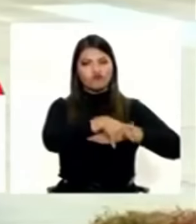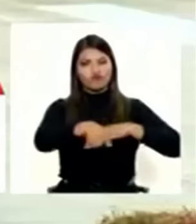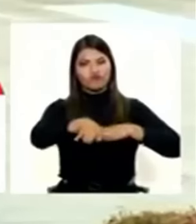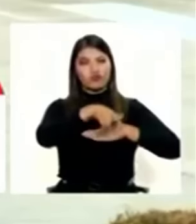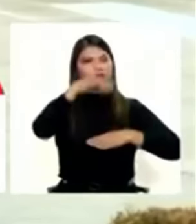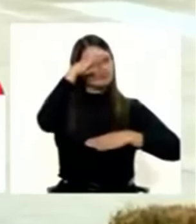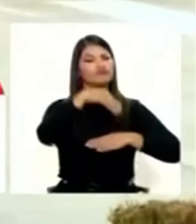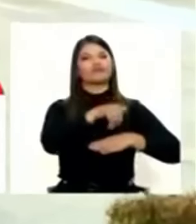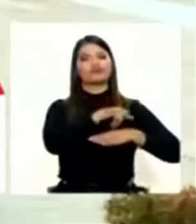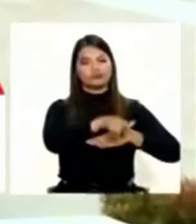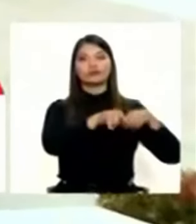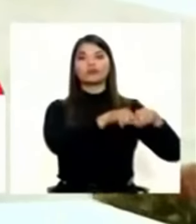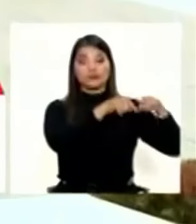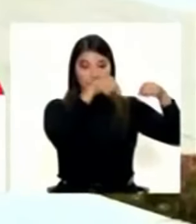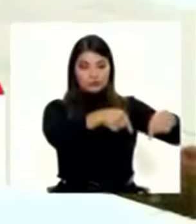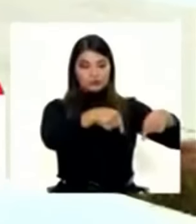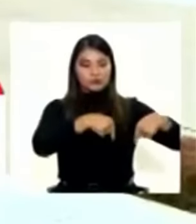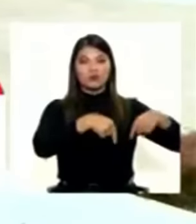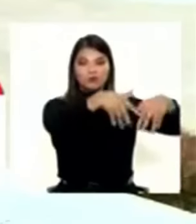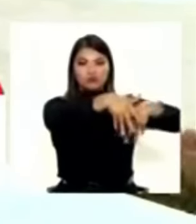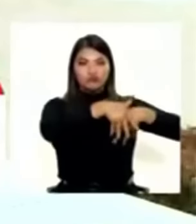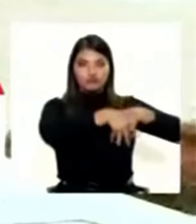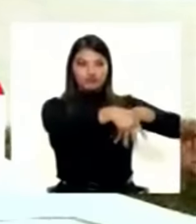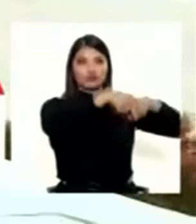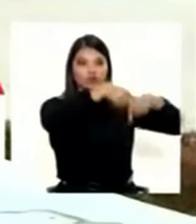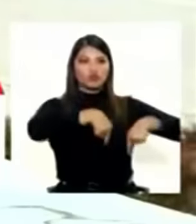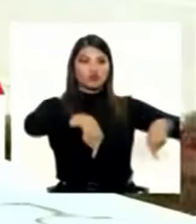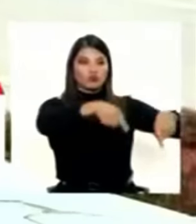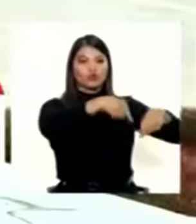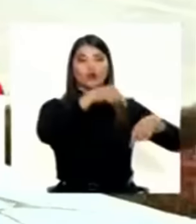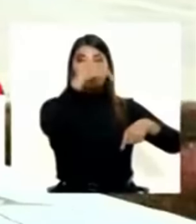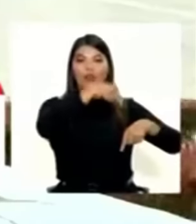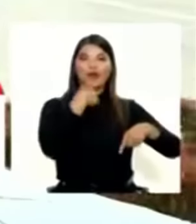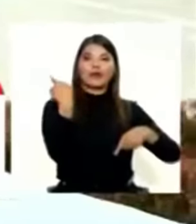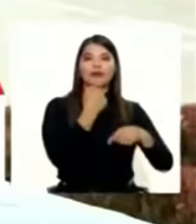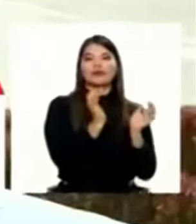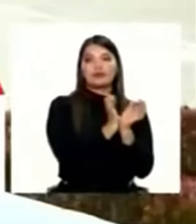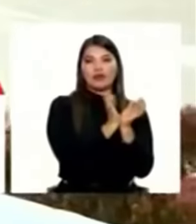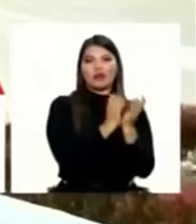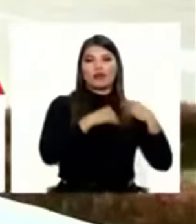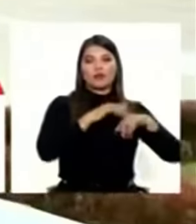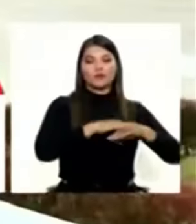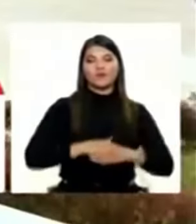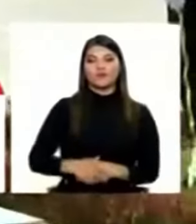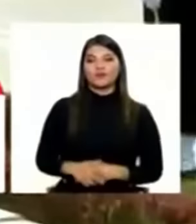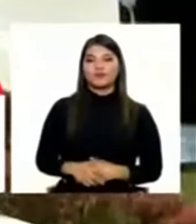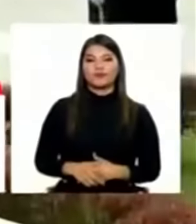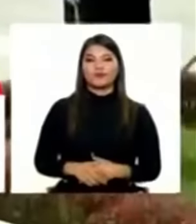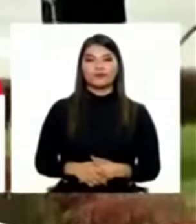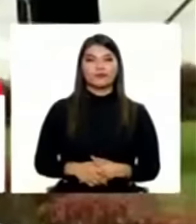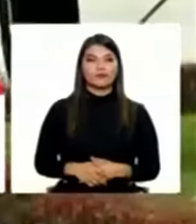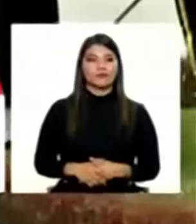encuentran presentes en la Plaza de Armas de la Base Aérea Las Palmas Surco.